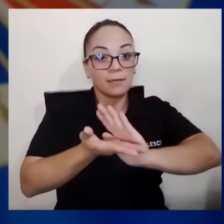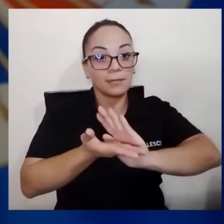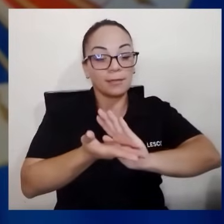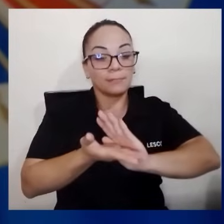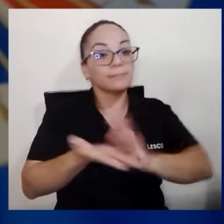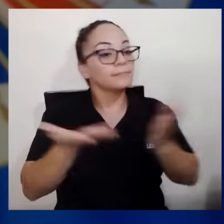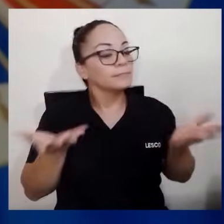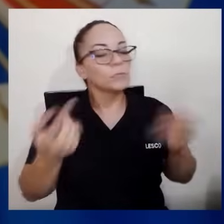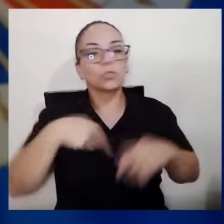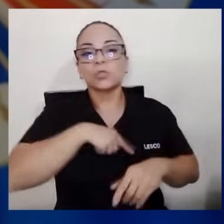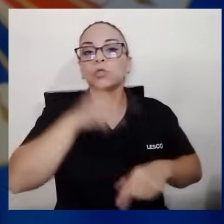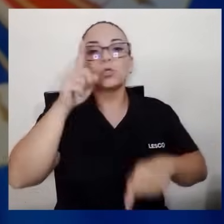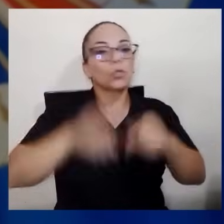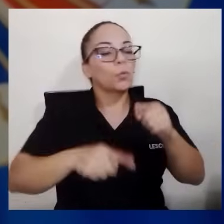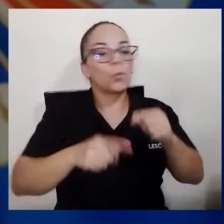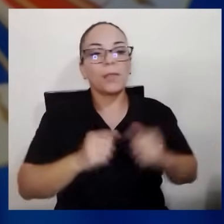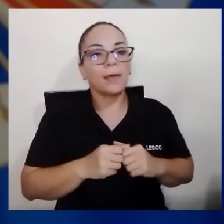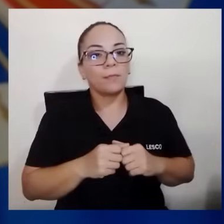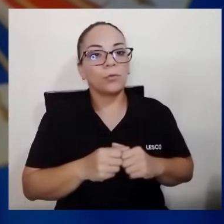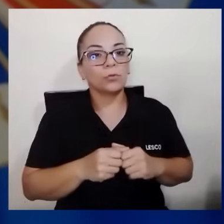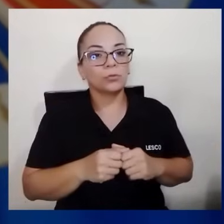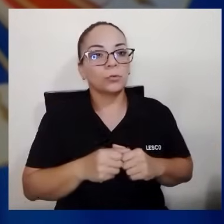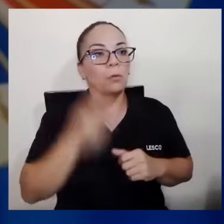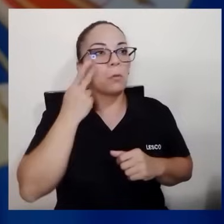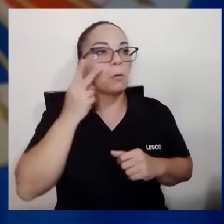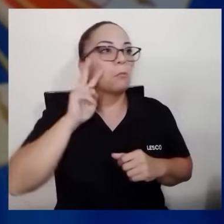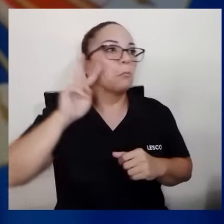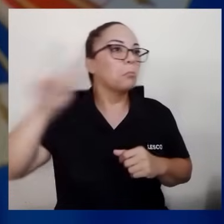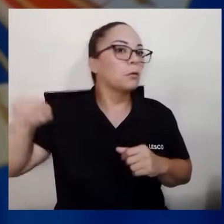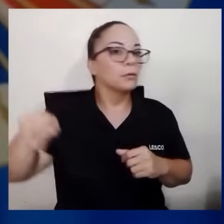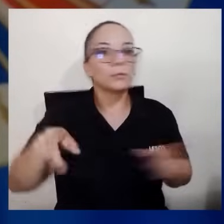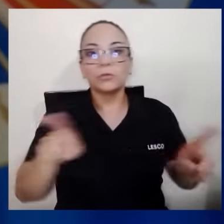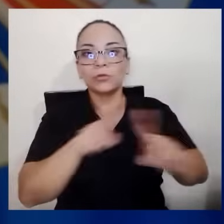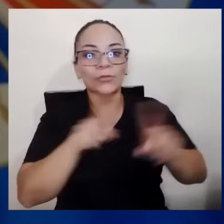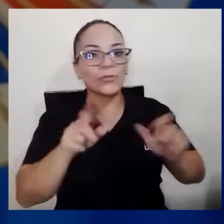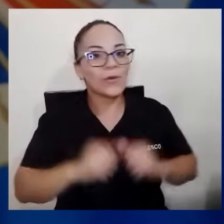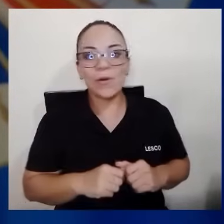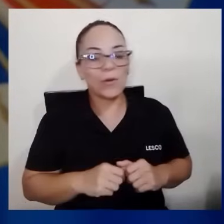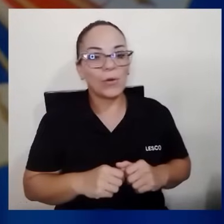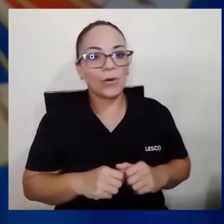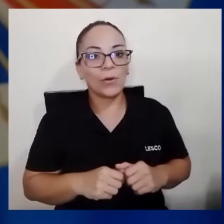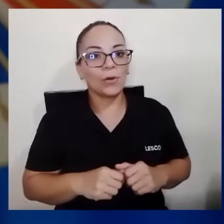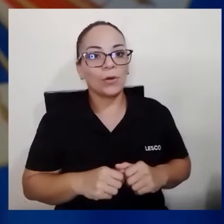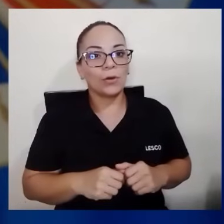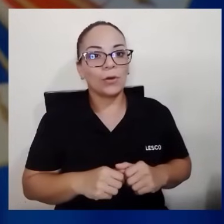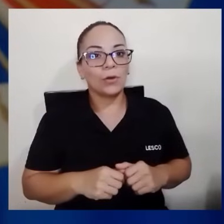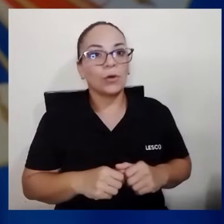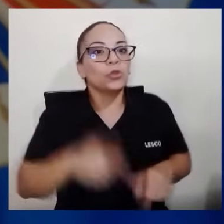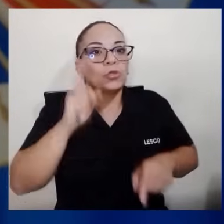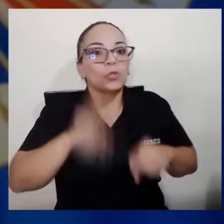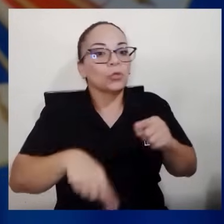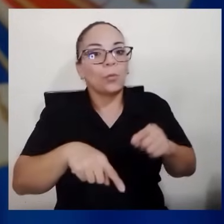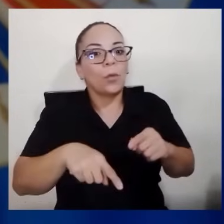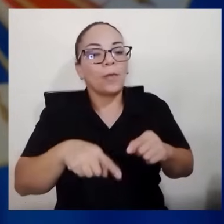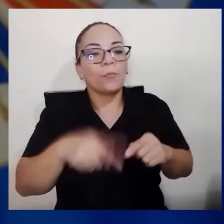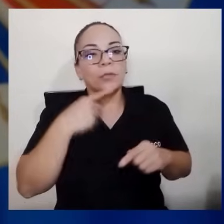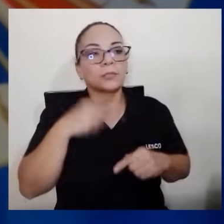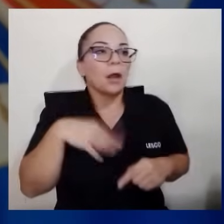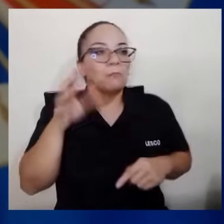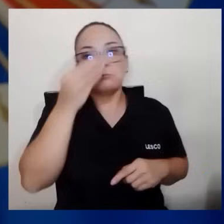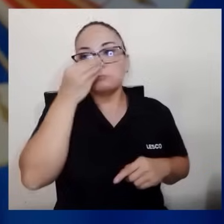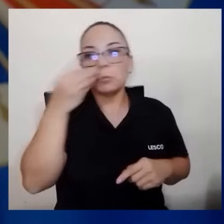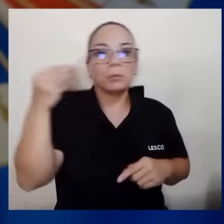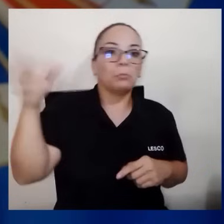mirar al otro lado no debemos hacernos de la vista gorda como dice nuestro